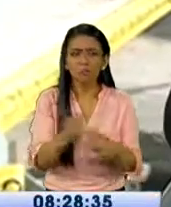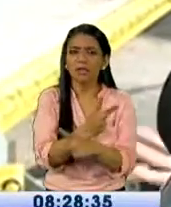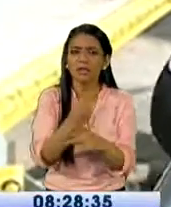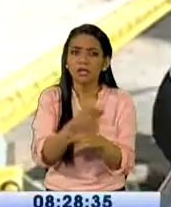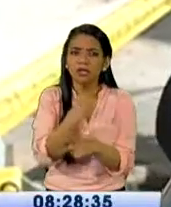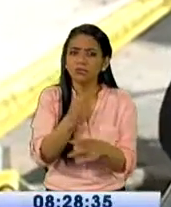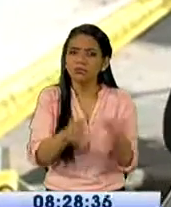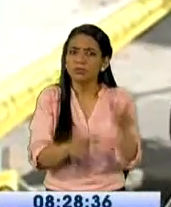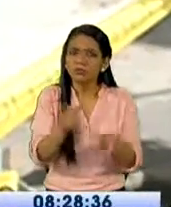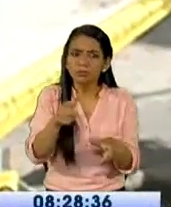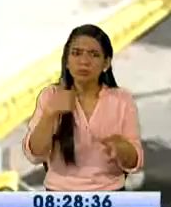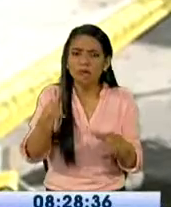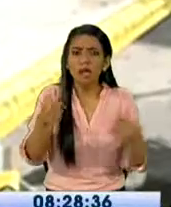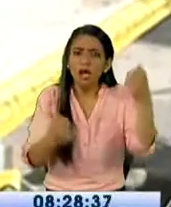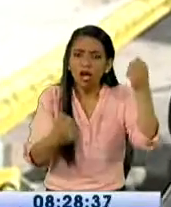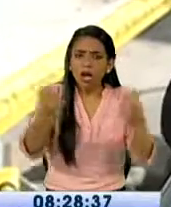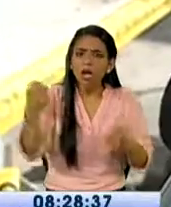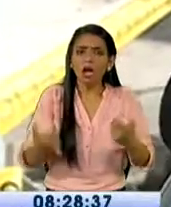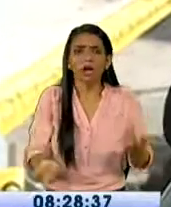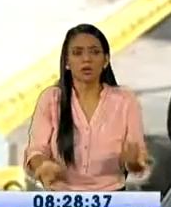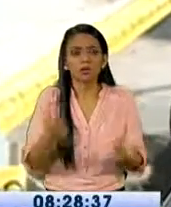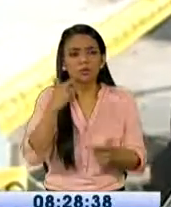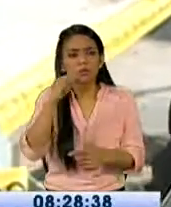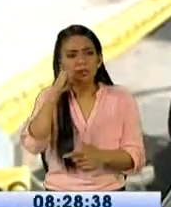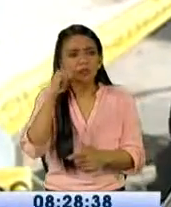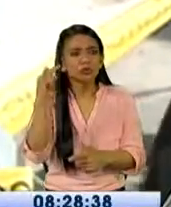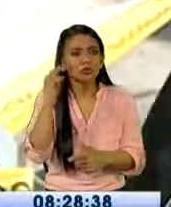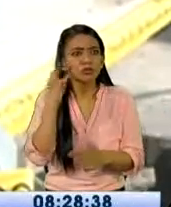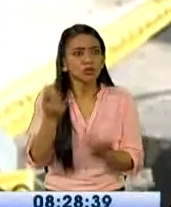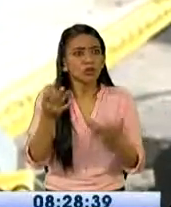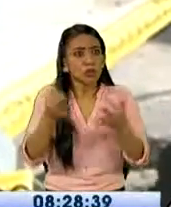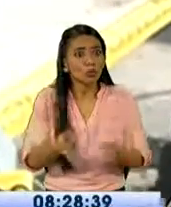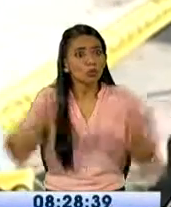la gente, para los carros, para los niños, al menos cuando